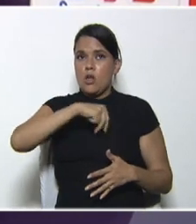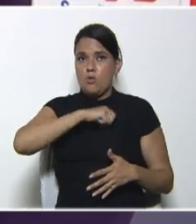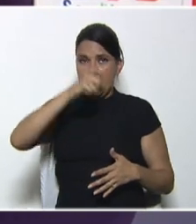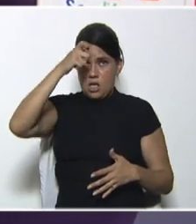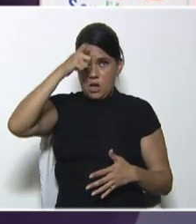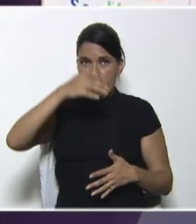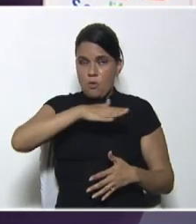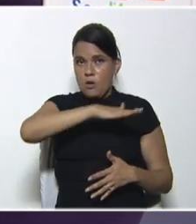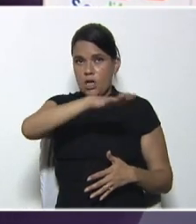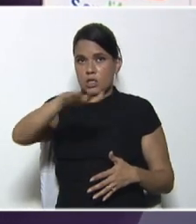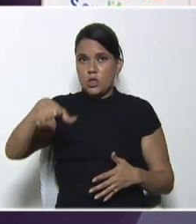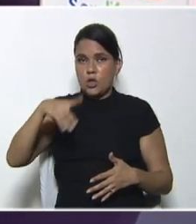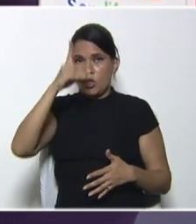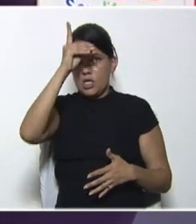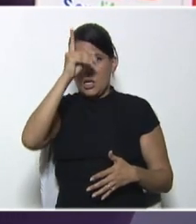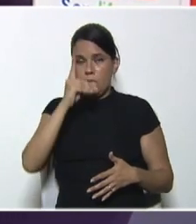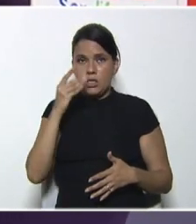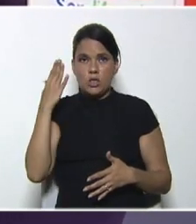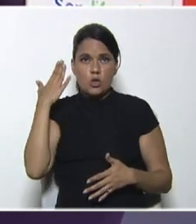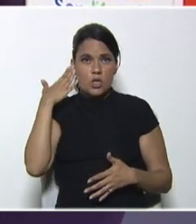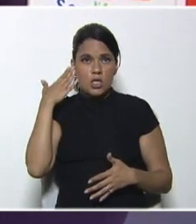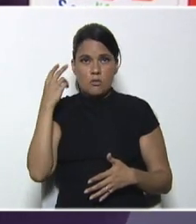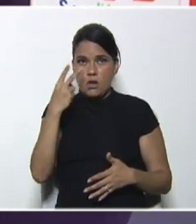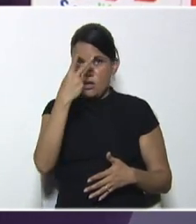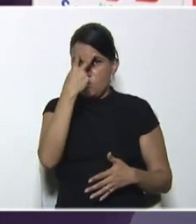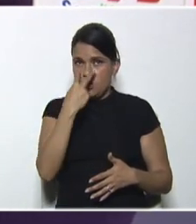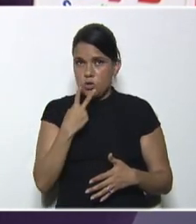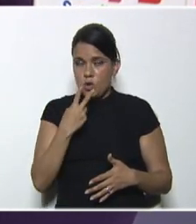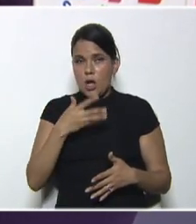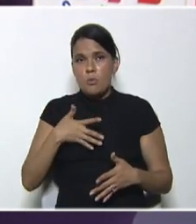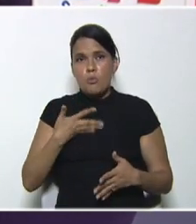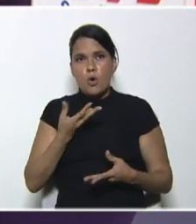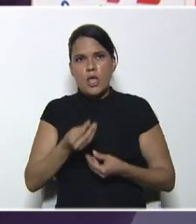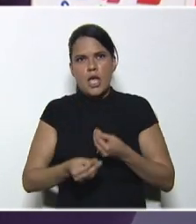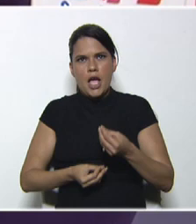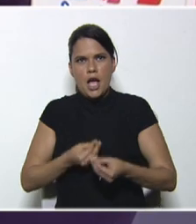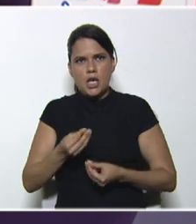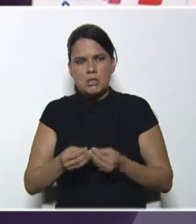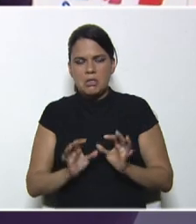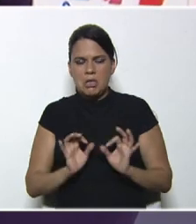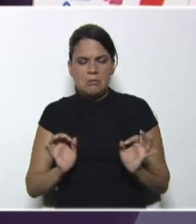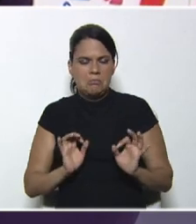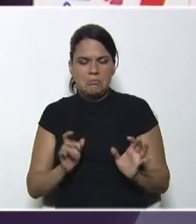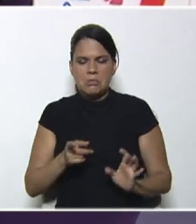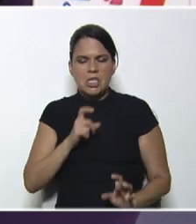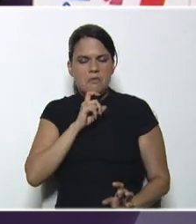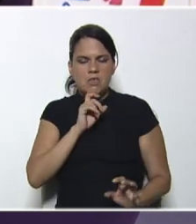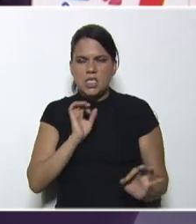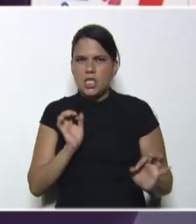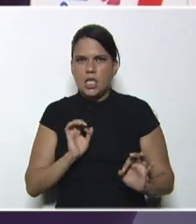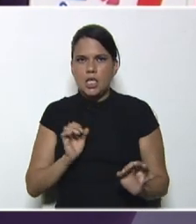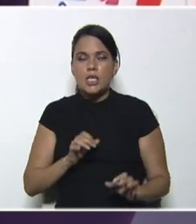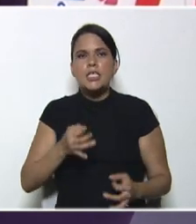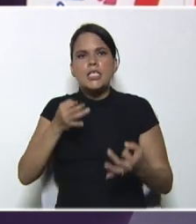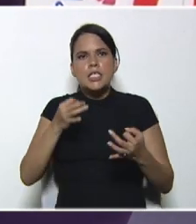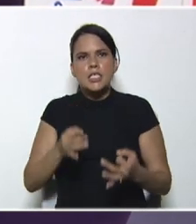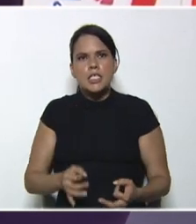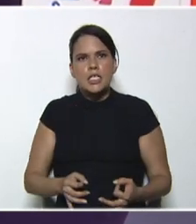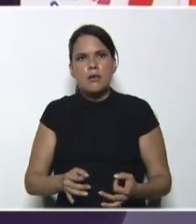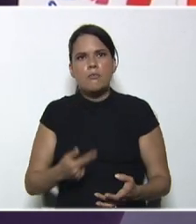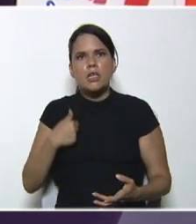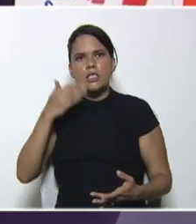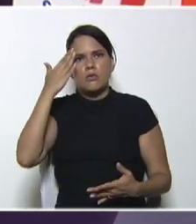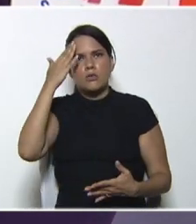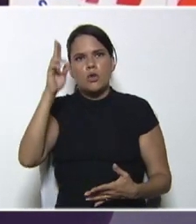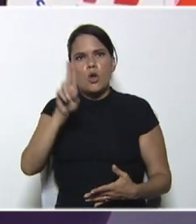deficiencias auditivas, con deficiencias visuales, pueden realizarlas sin mayor dificultad, siempre tomando en cuenta